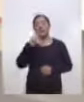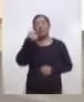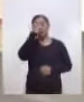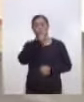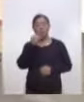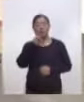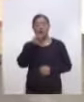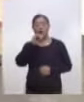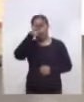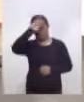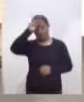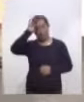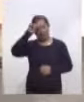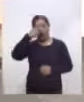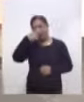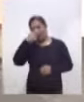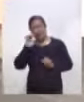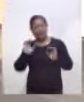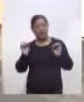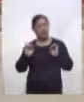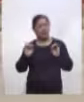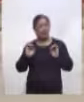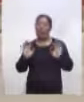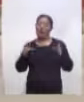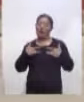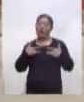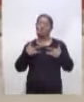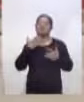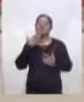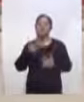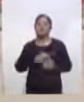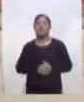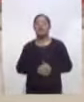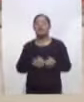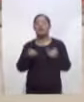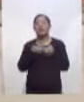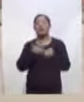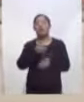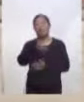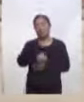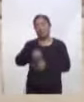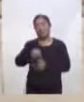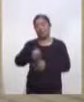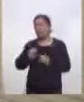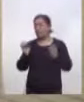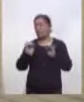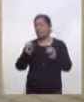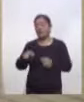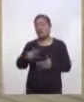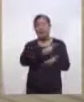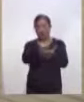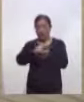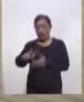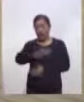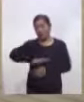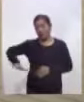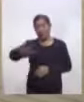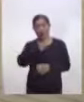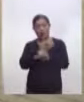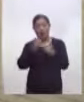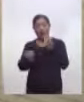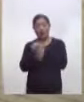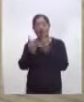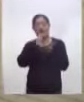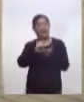ni ningún otro síntoma de enfermedad respiratoria. Asimismo, evitar el contacto al saludar y mantener los objetos, superficies y aulas